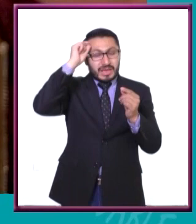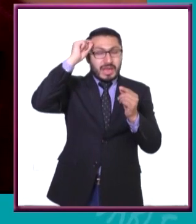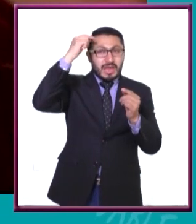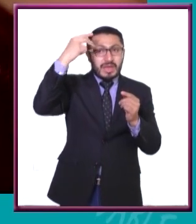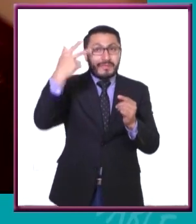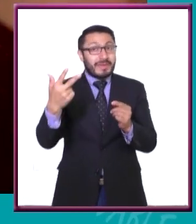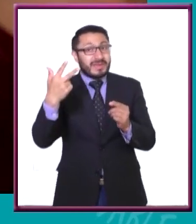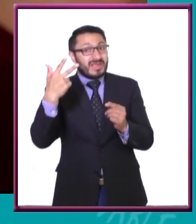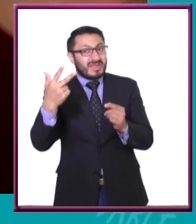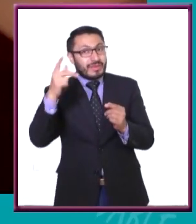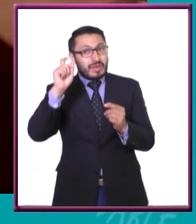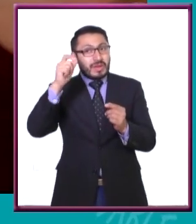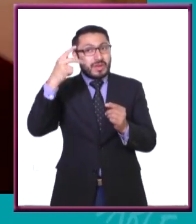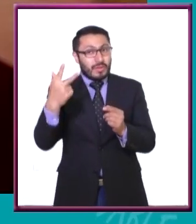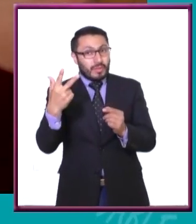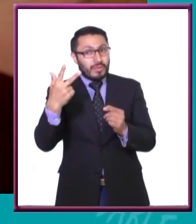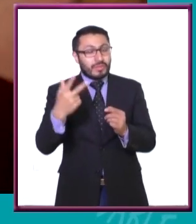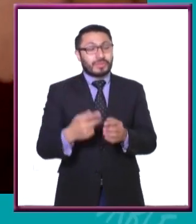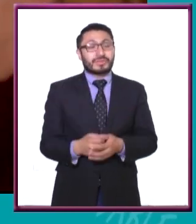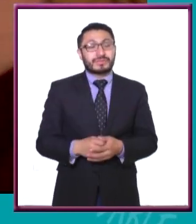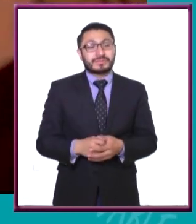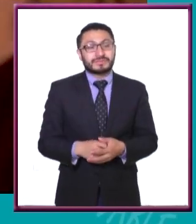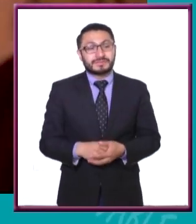la 28 átomos.